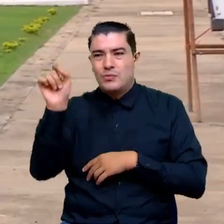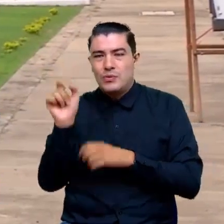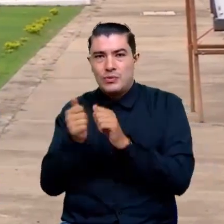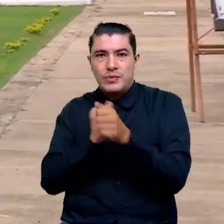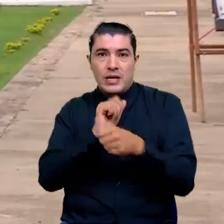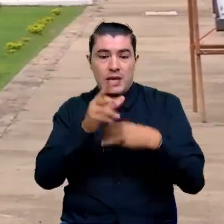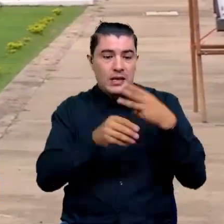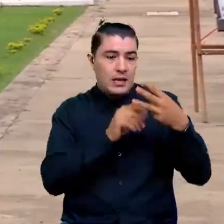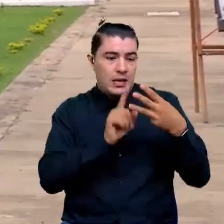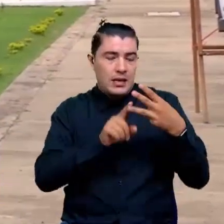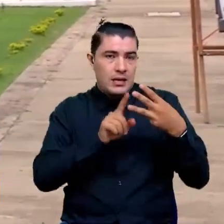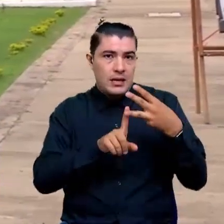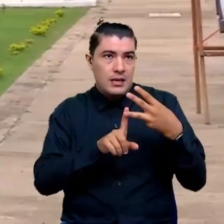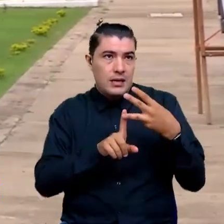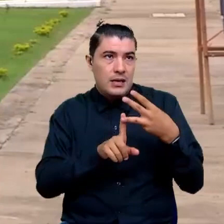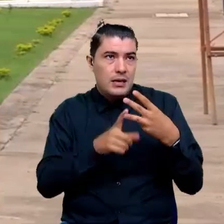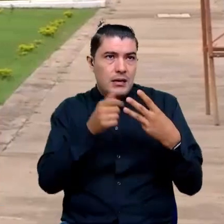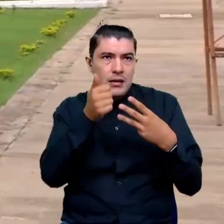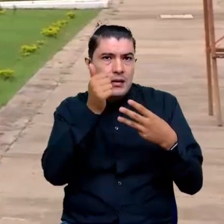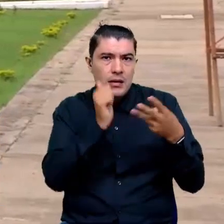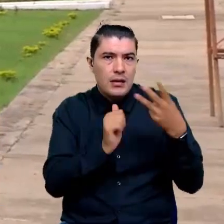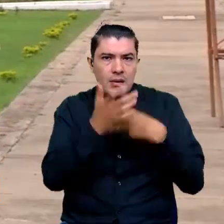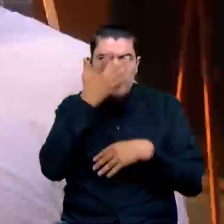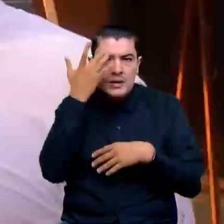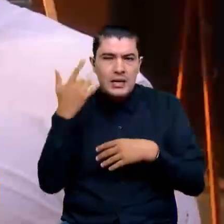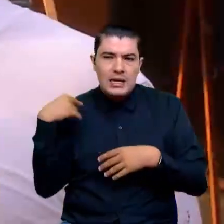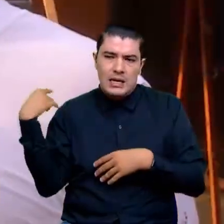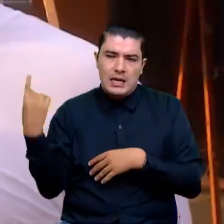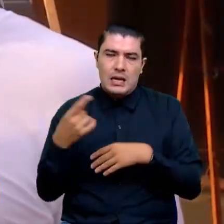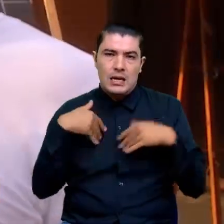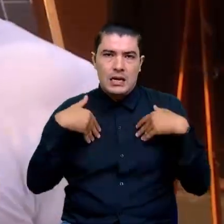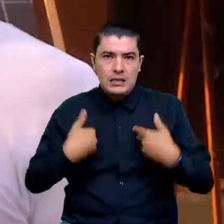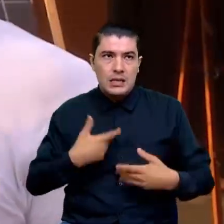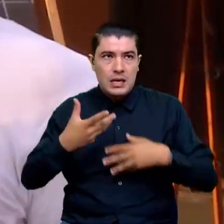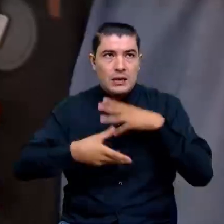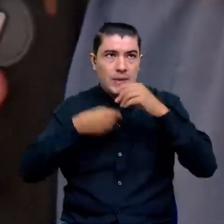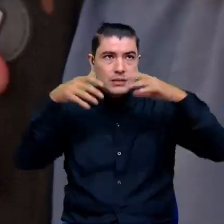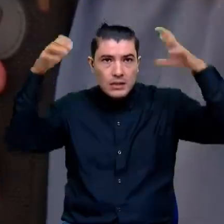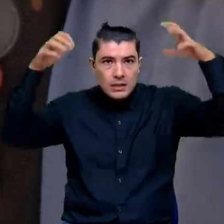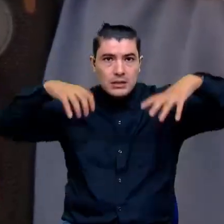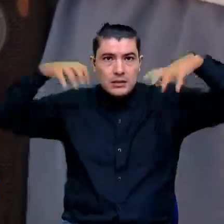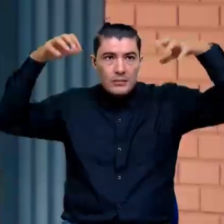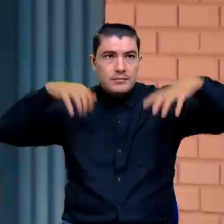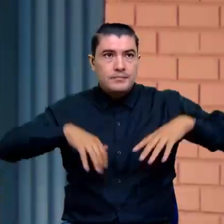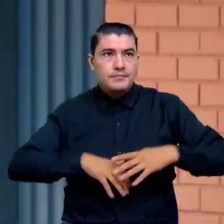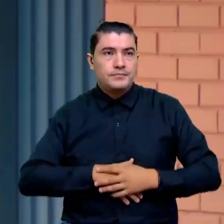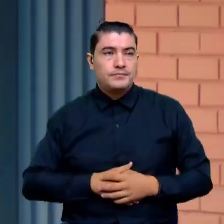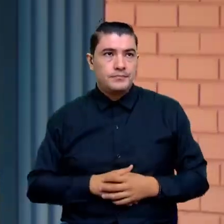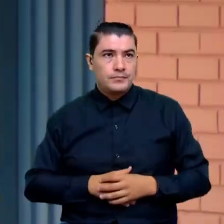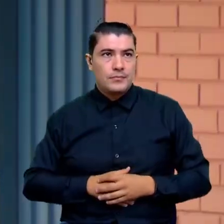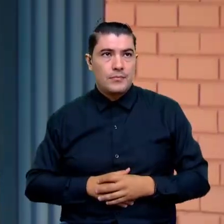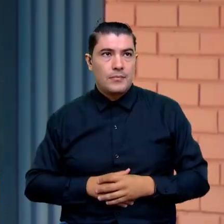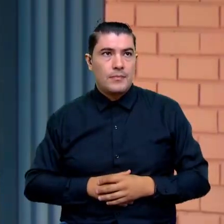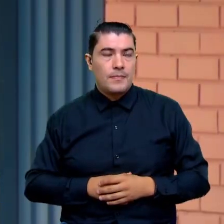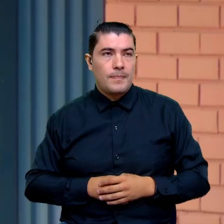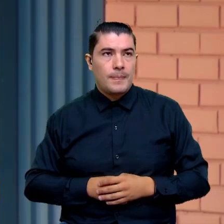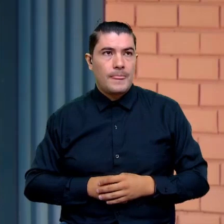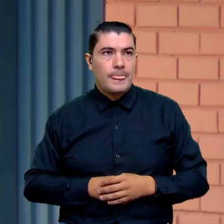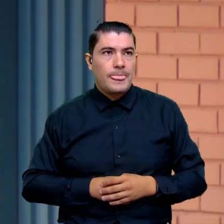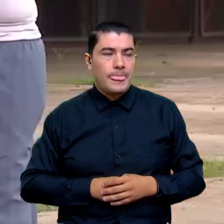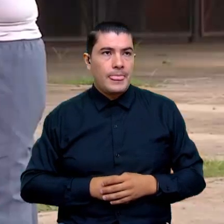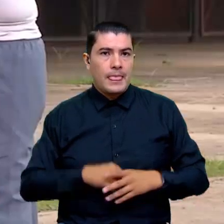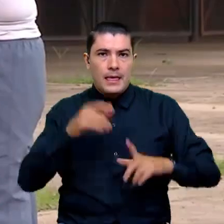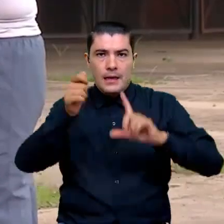tercero en un tiro olímpico ya fue porque ya todos estábamos cansados la lluvia tampoco es que ayudará actualmente el programa tiro con arco para todos